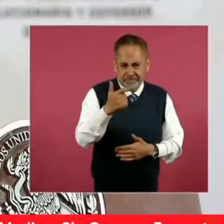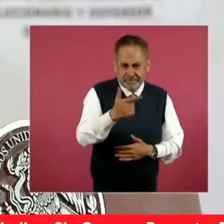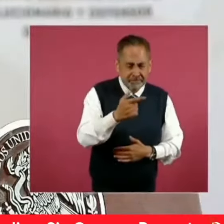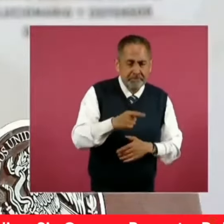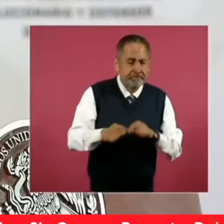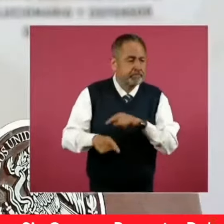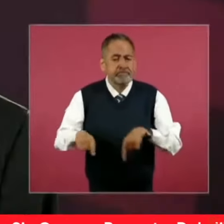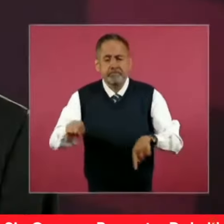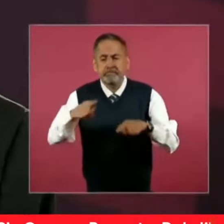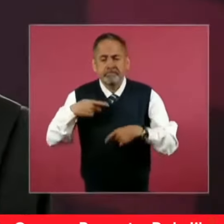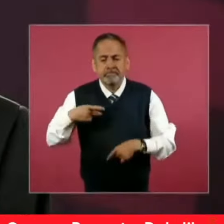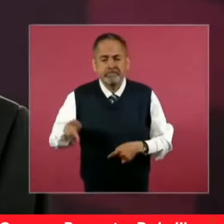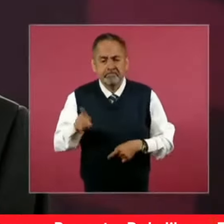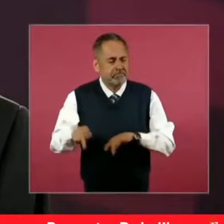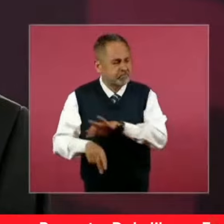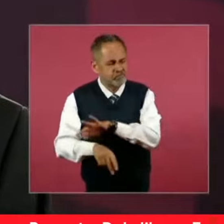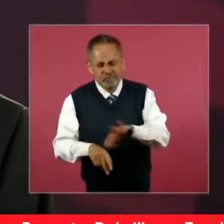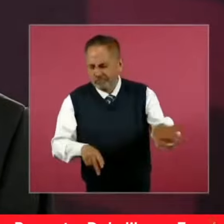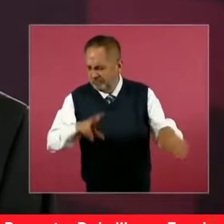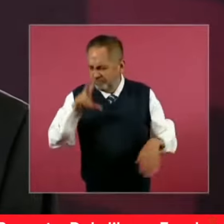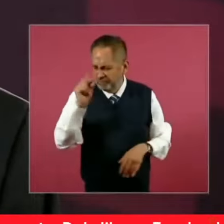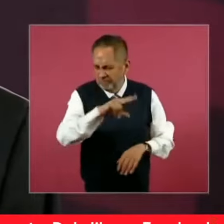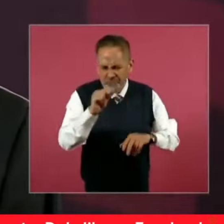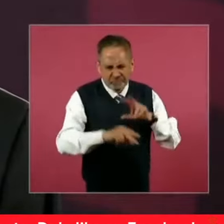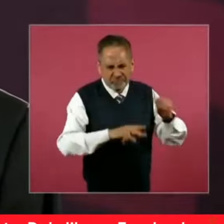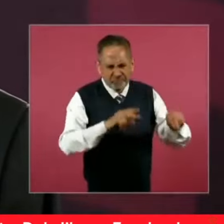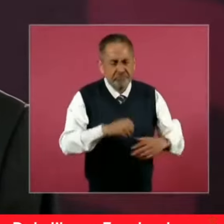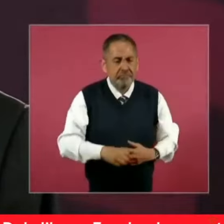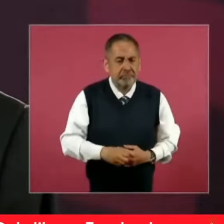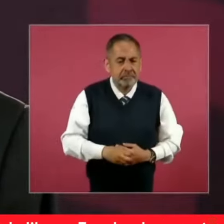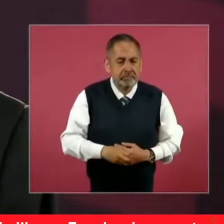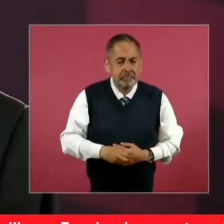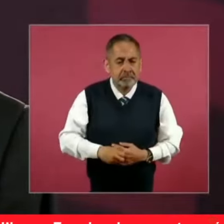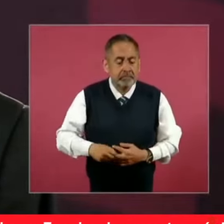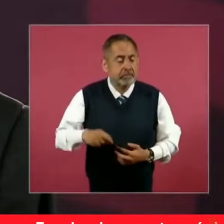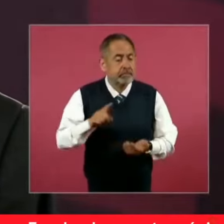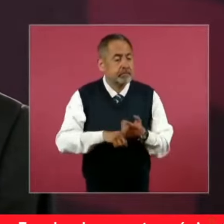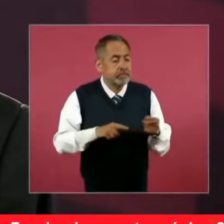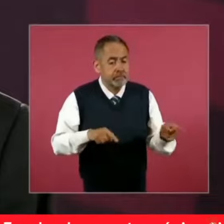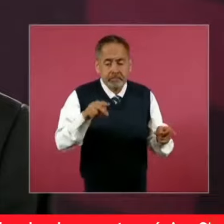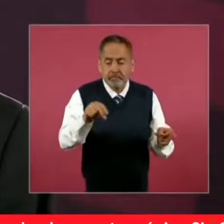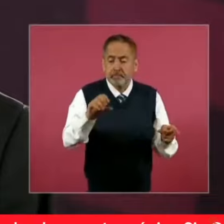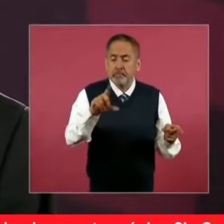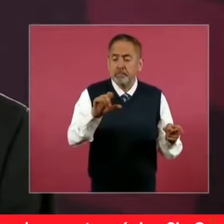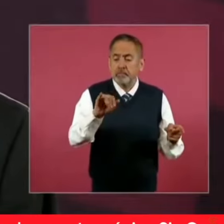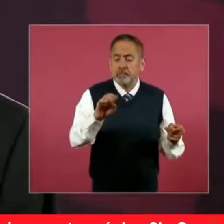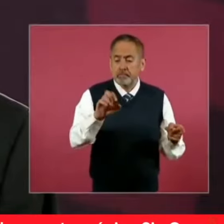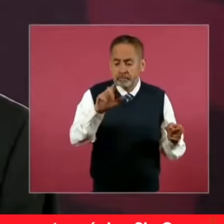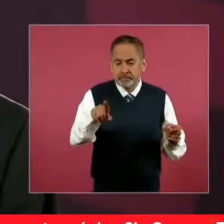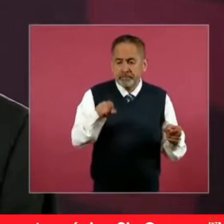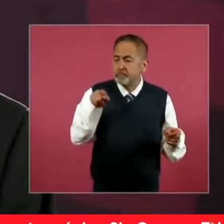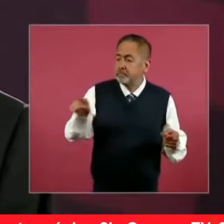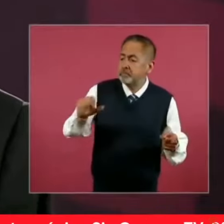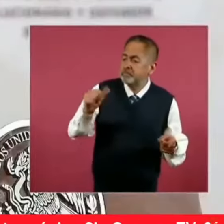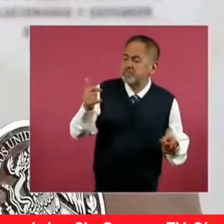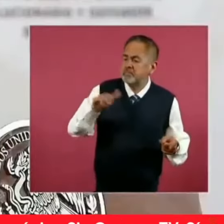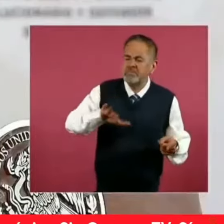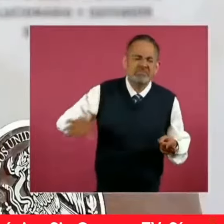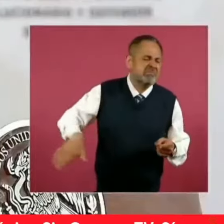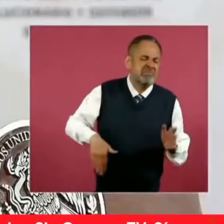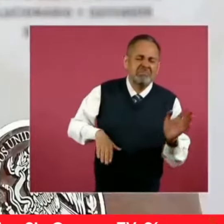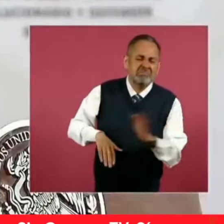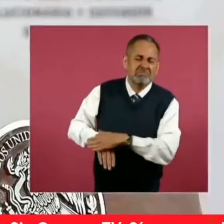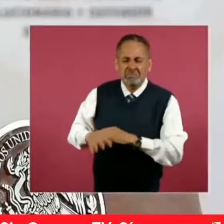pueblos la rechazaron y la defendieron. El neoliberalismo relegó el Archivo General Agrario a